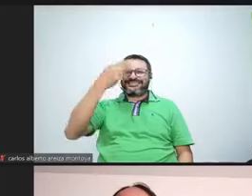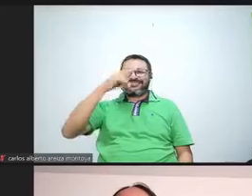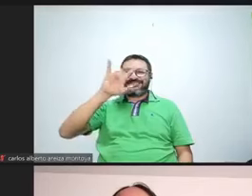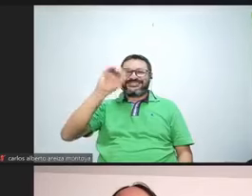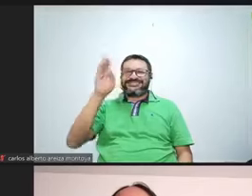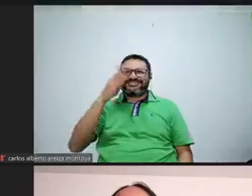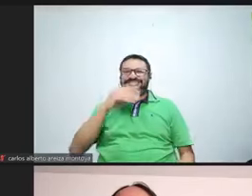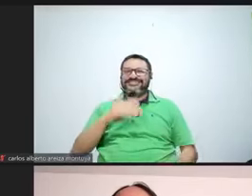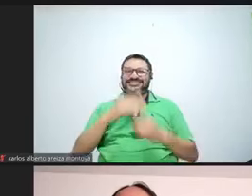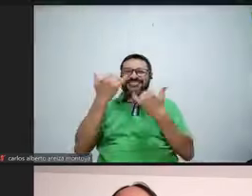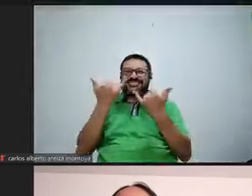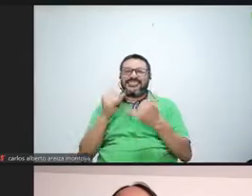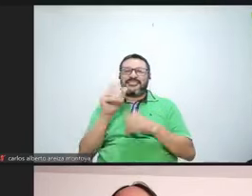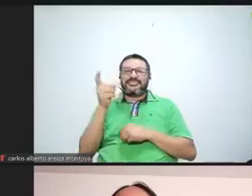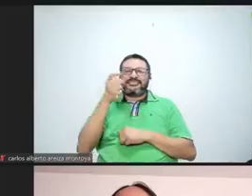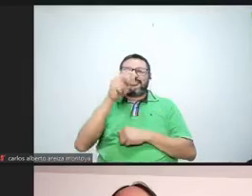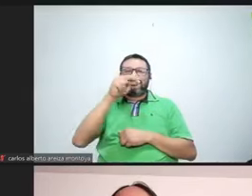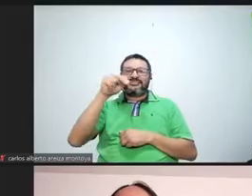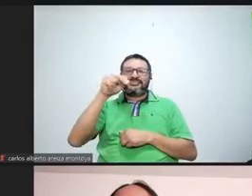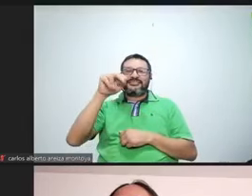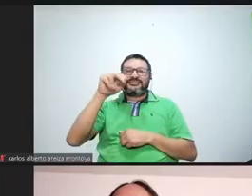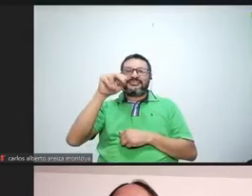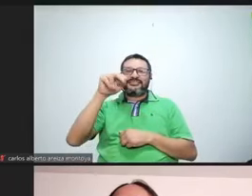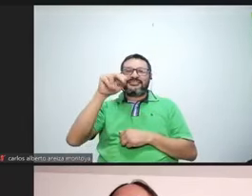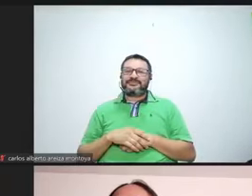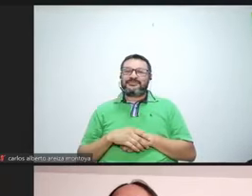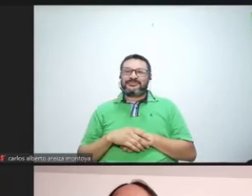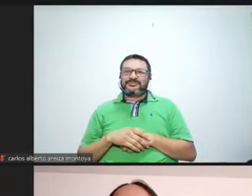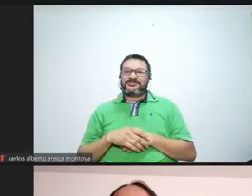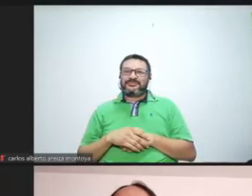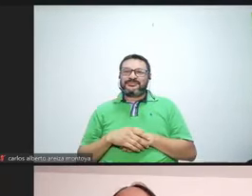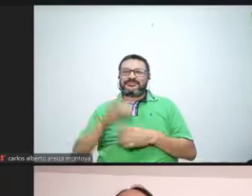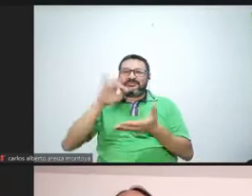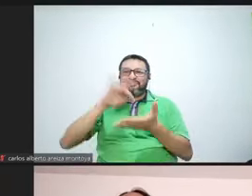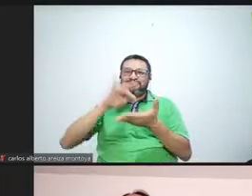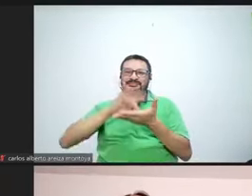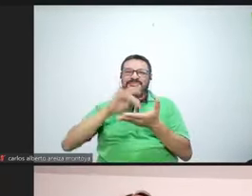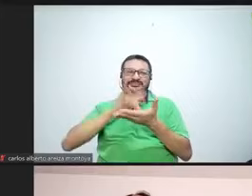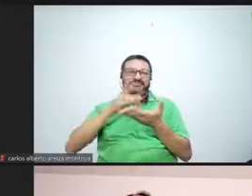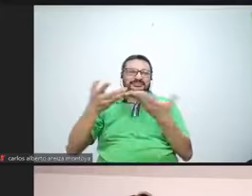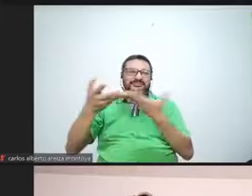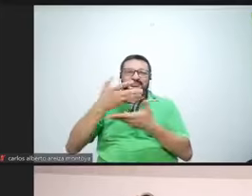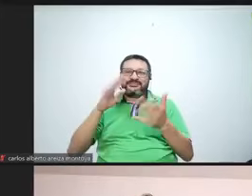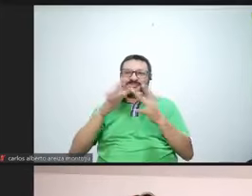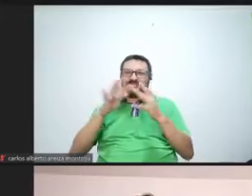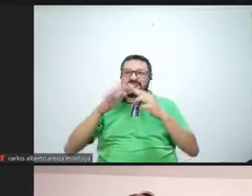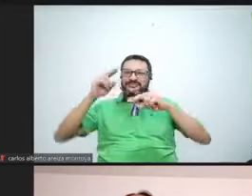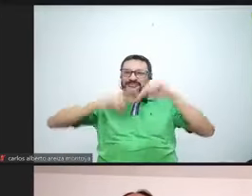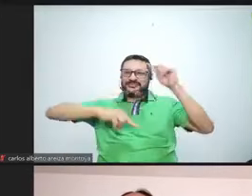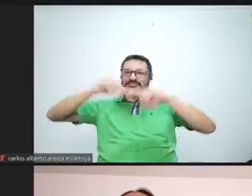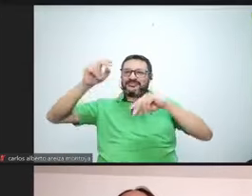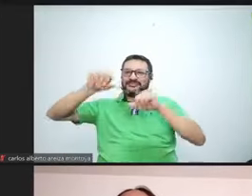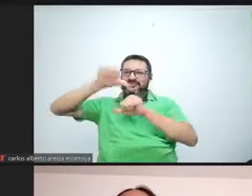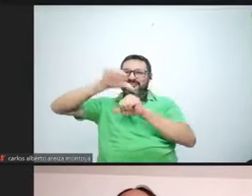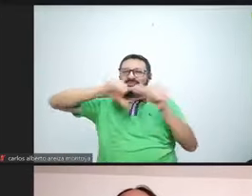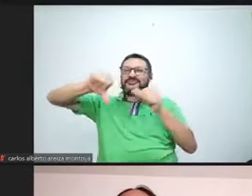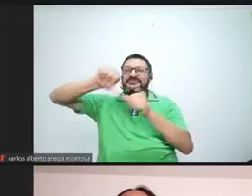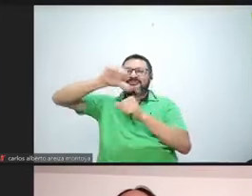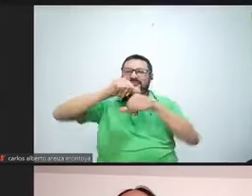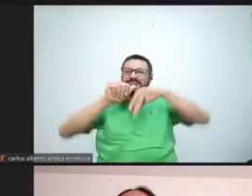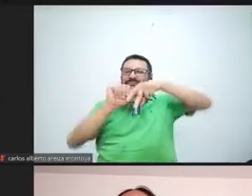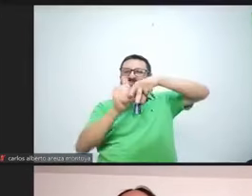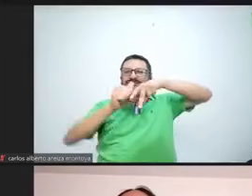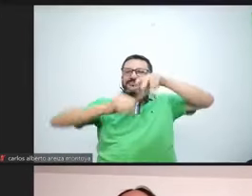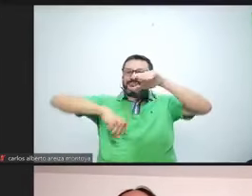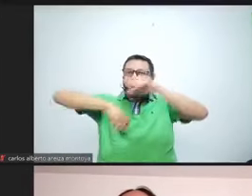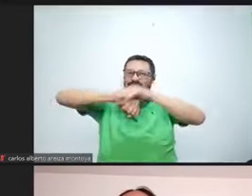pues estábamos ahí como pendientes también, porque aquí tratamos de ir como variando un poco los personajes, no solo en deporte,